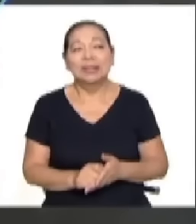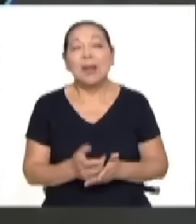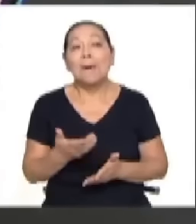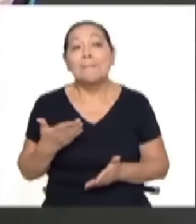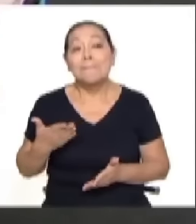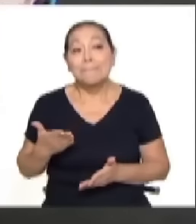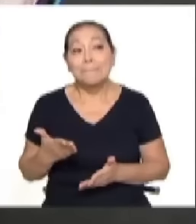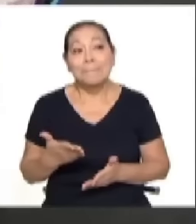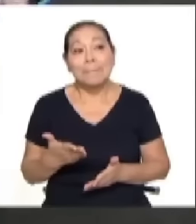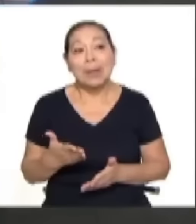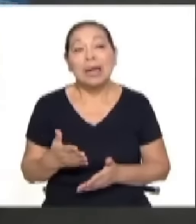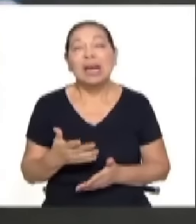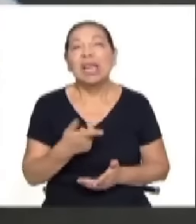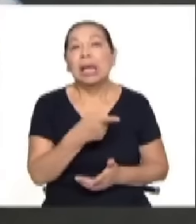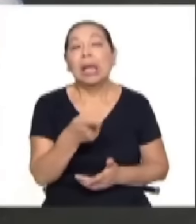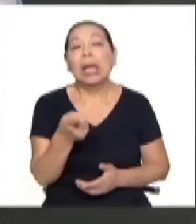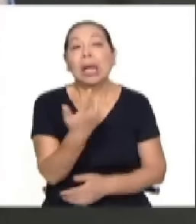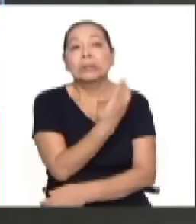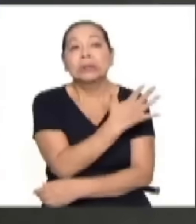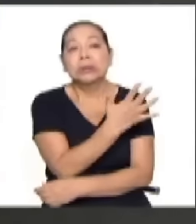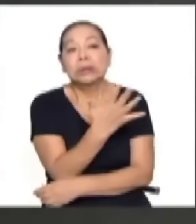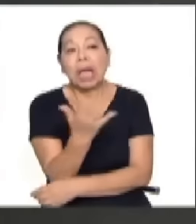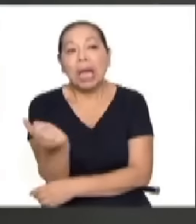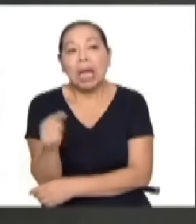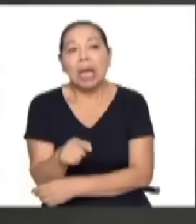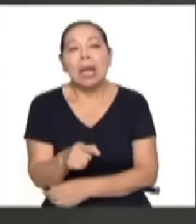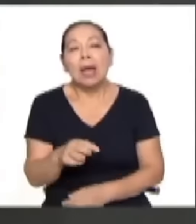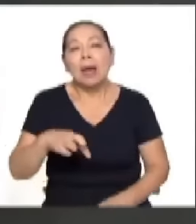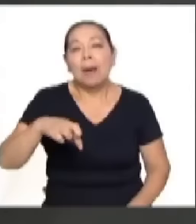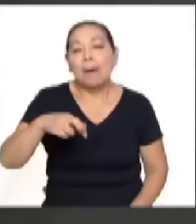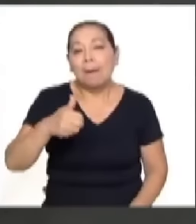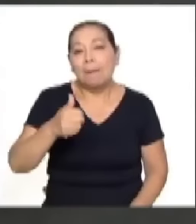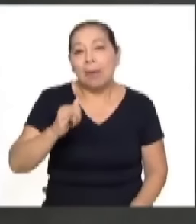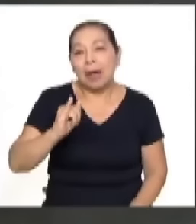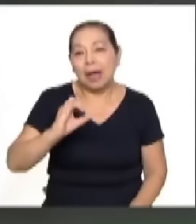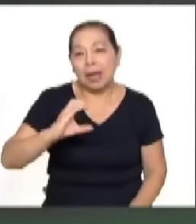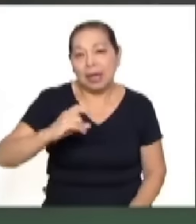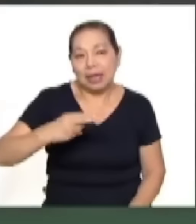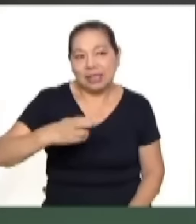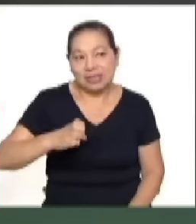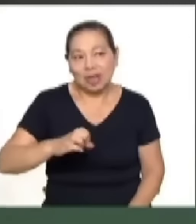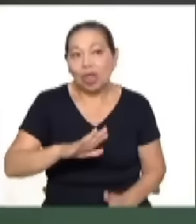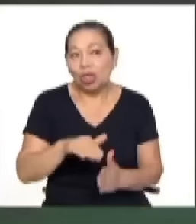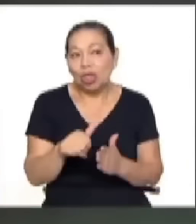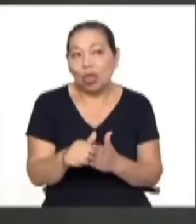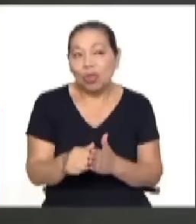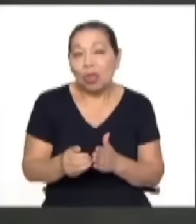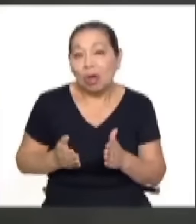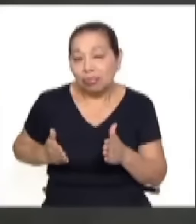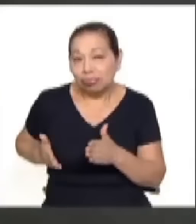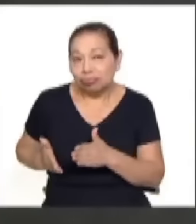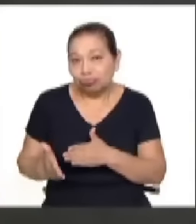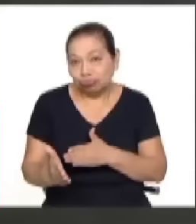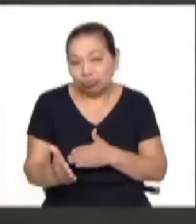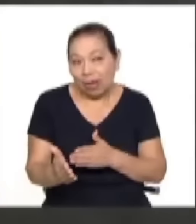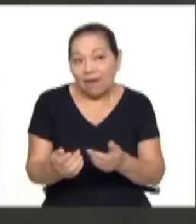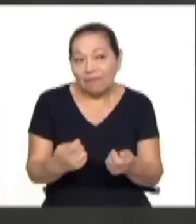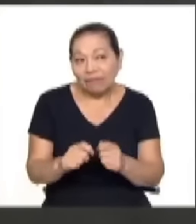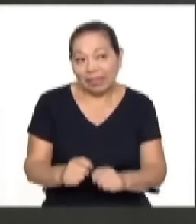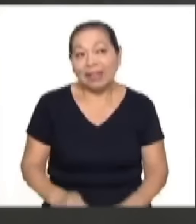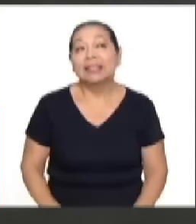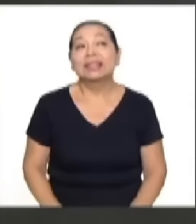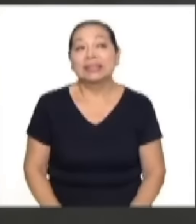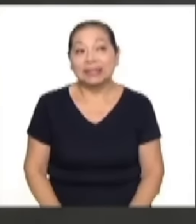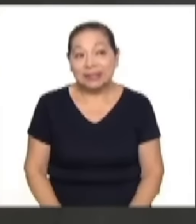son pescados de la selva que han sido traídos. Vemos el paiche ahí listo. Todo esto va a ingresar al terminal